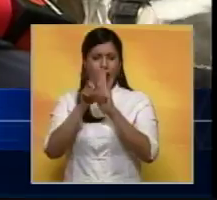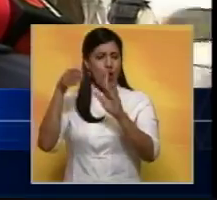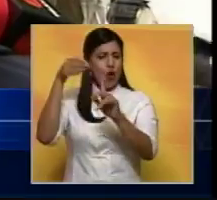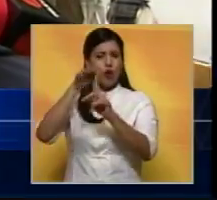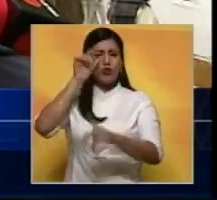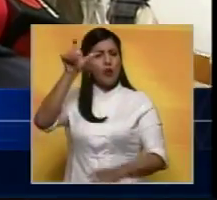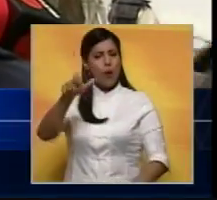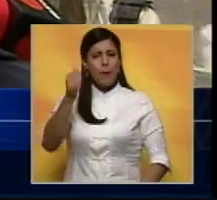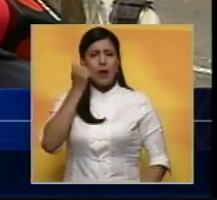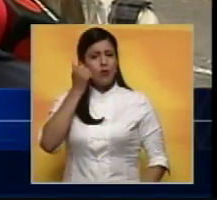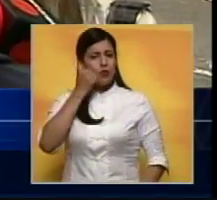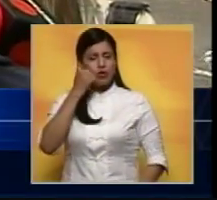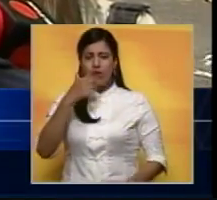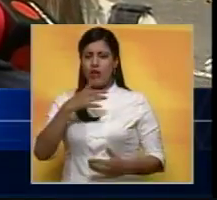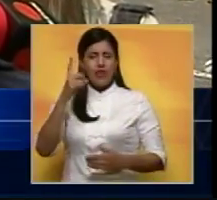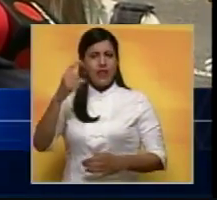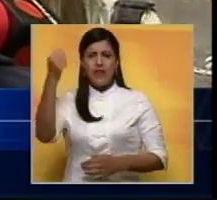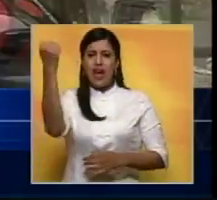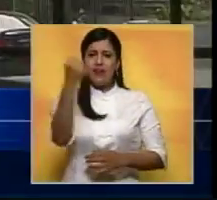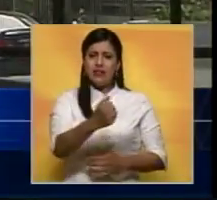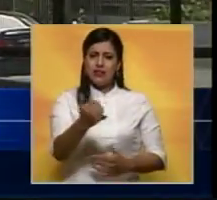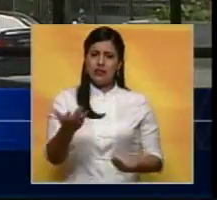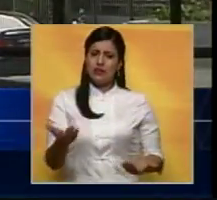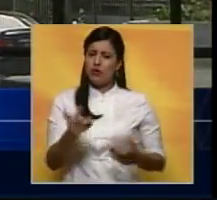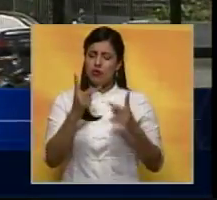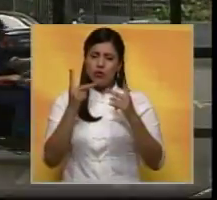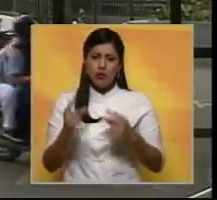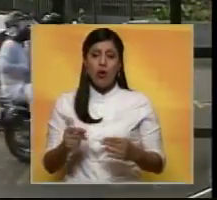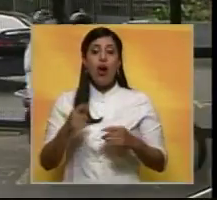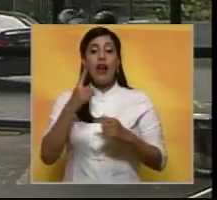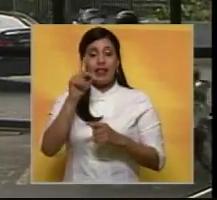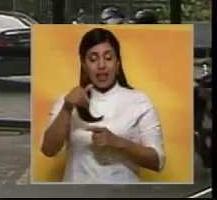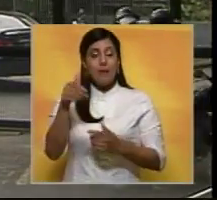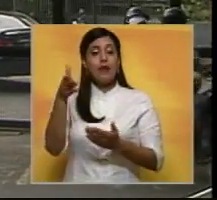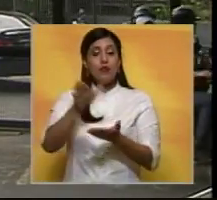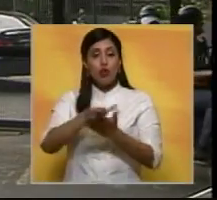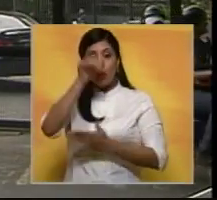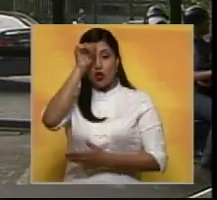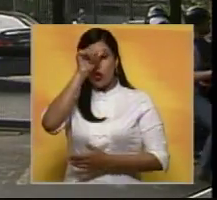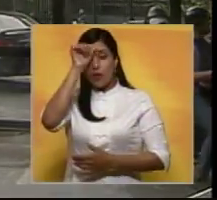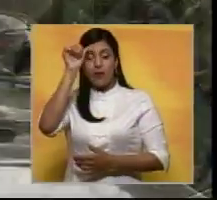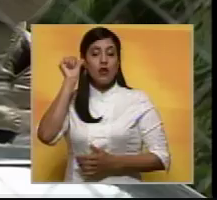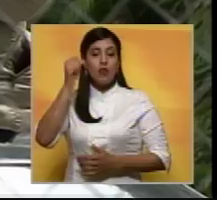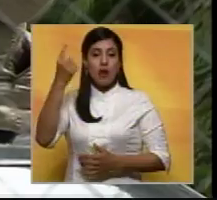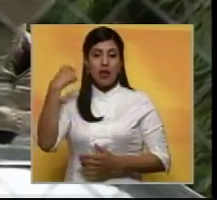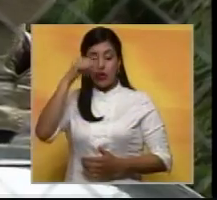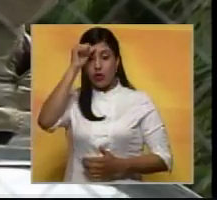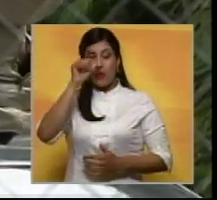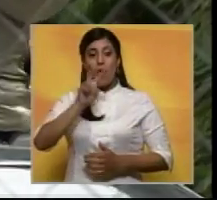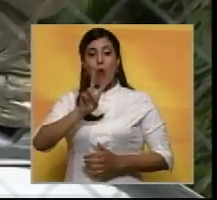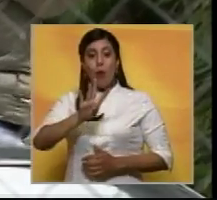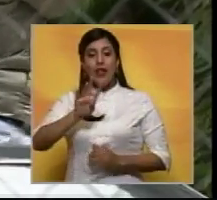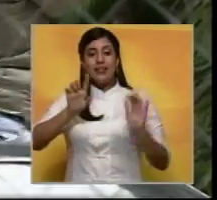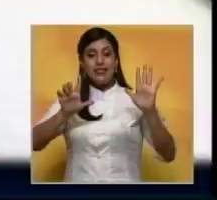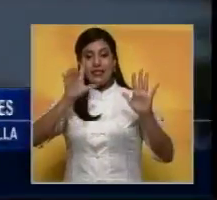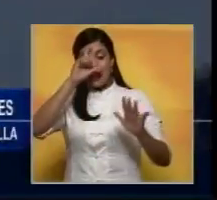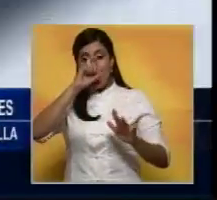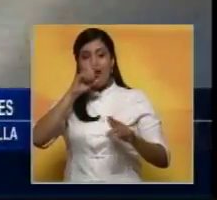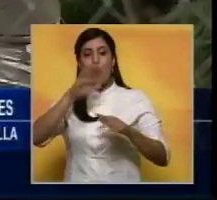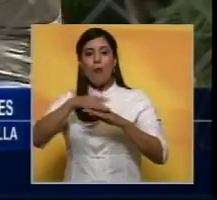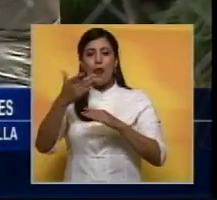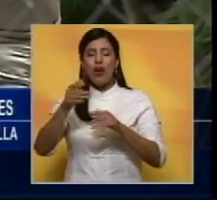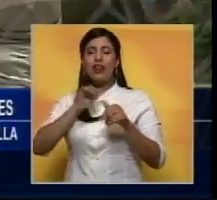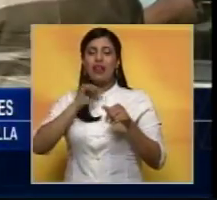contra él, porque no debía hacer eso. También murió este domingo Almelina Carrillo Virgües, de 47 años, luego